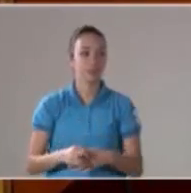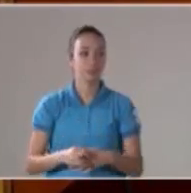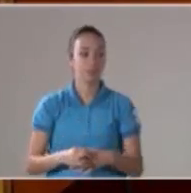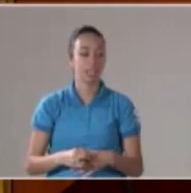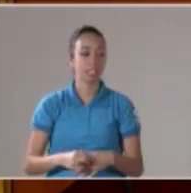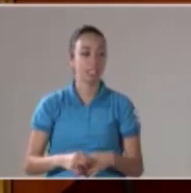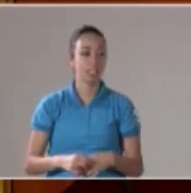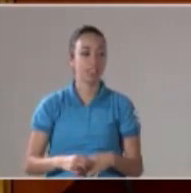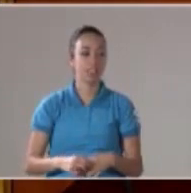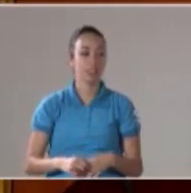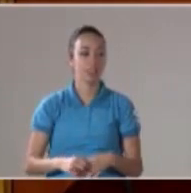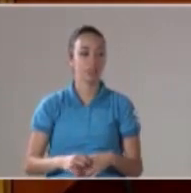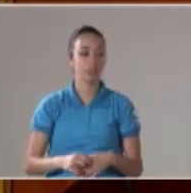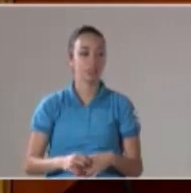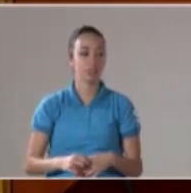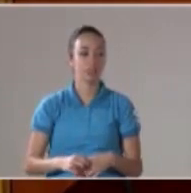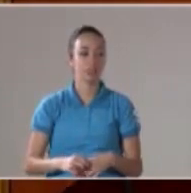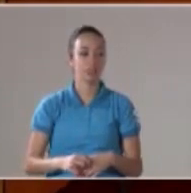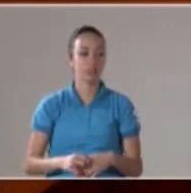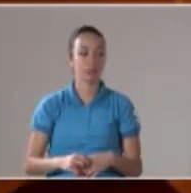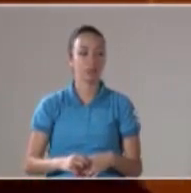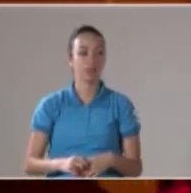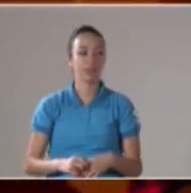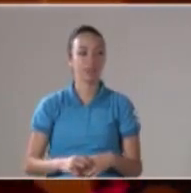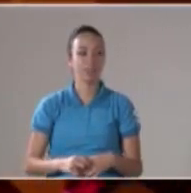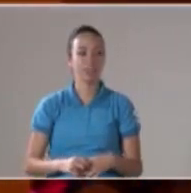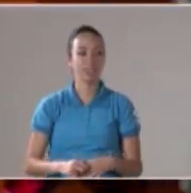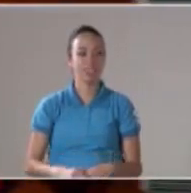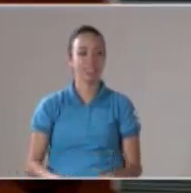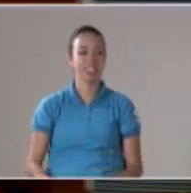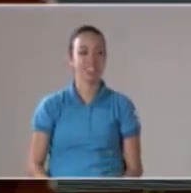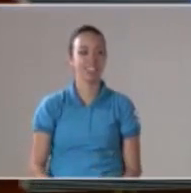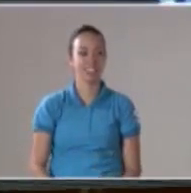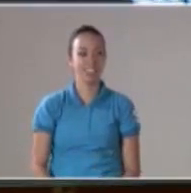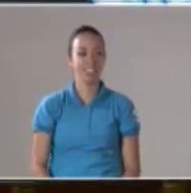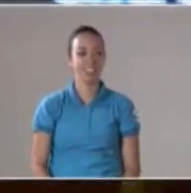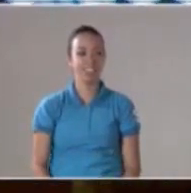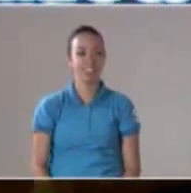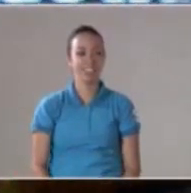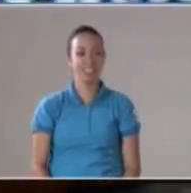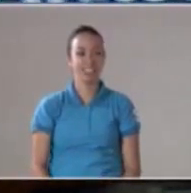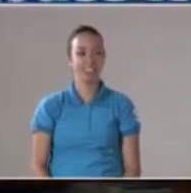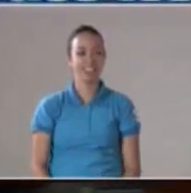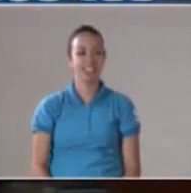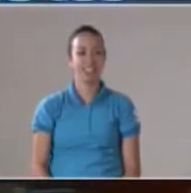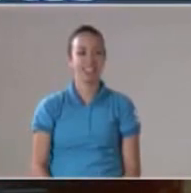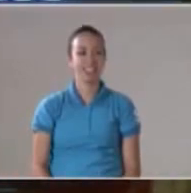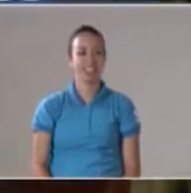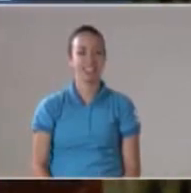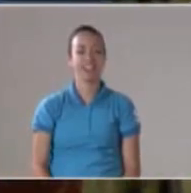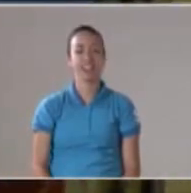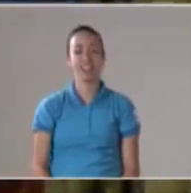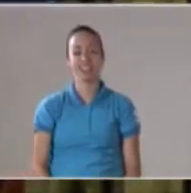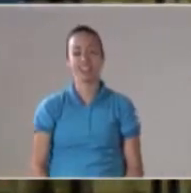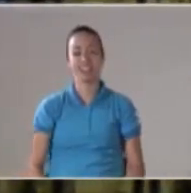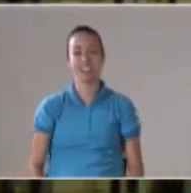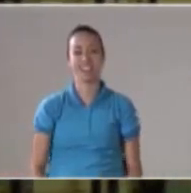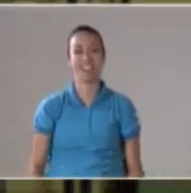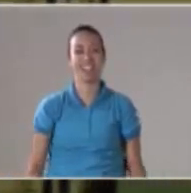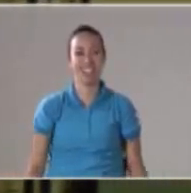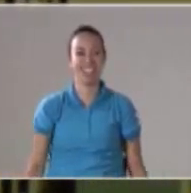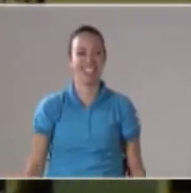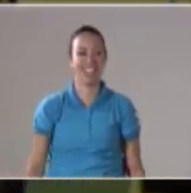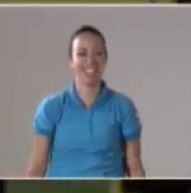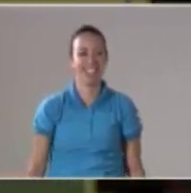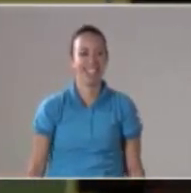amor. Entonces, ¿a quién amaba? Perdón, pues, pero así lo entiendo yo. Si no es así, le